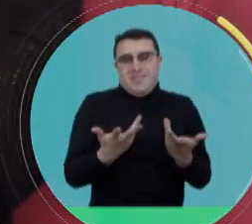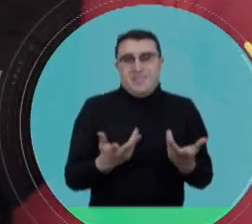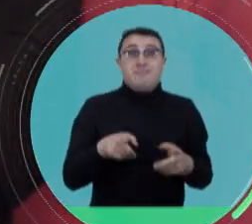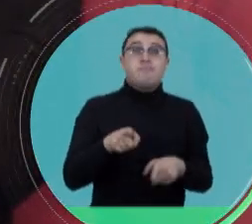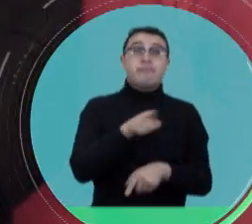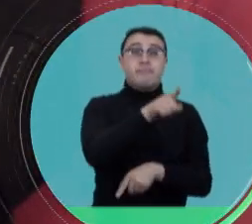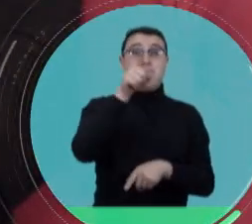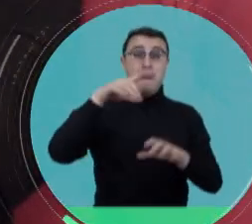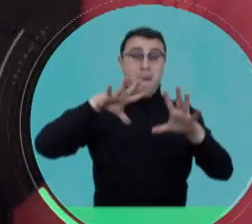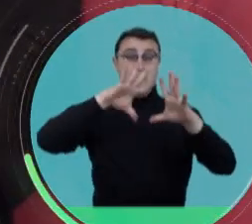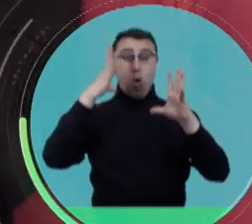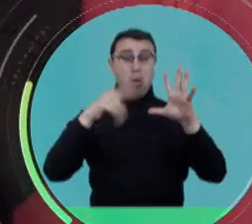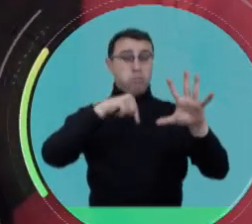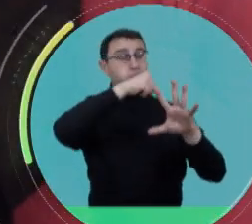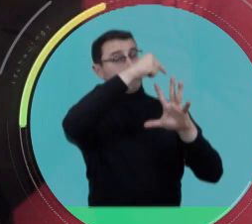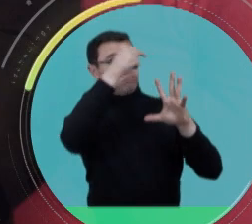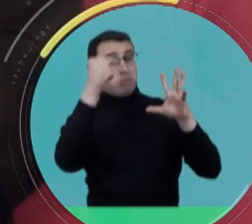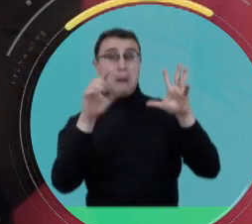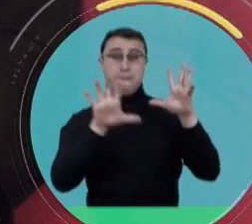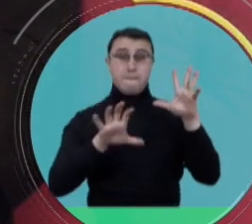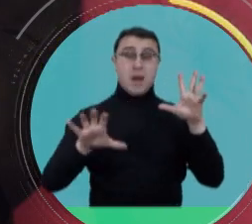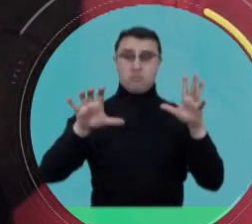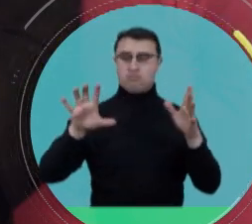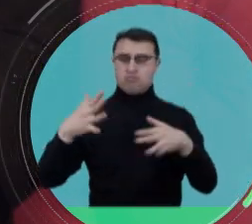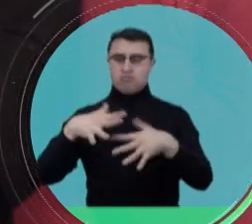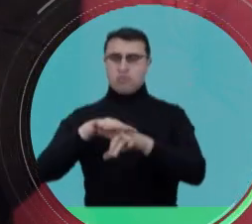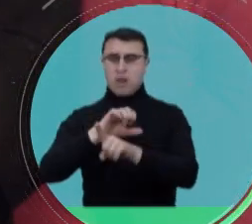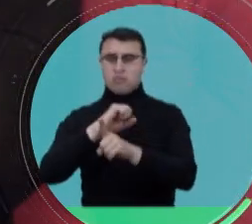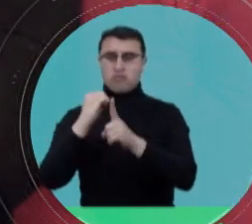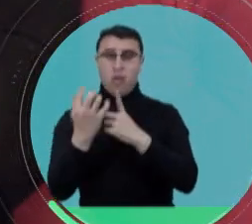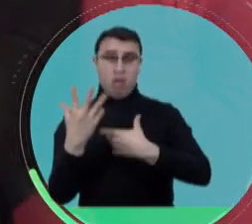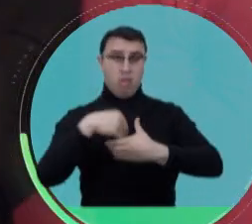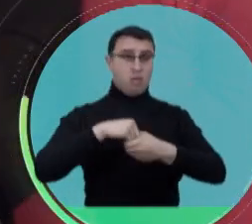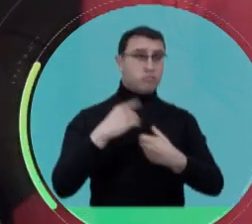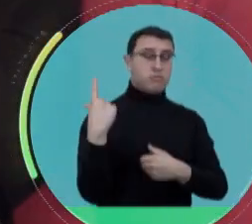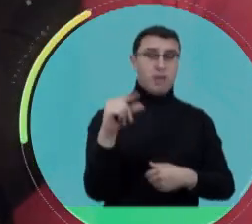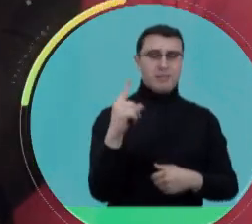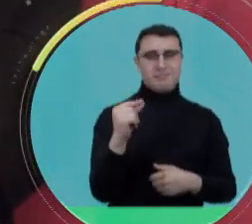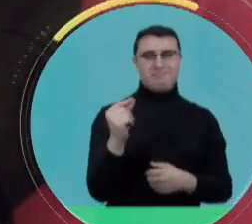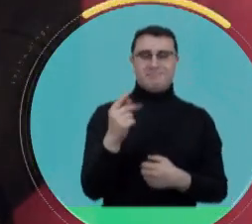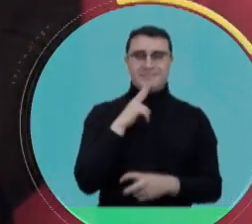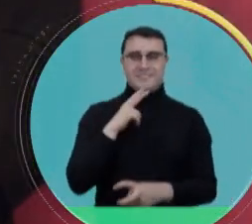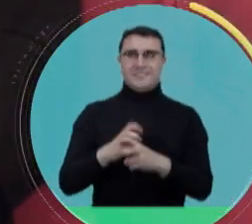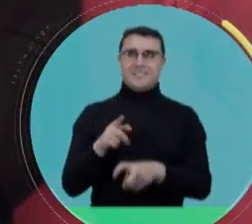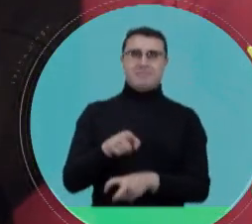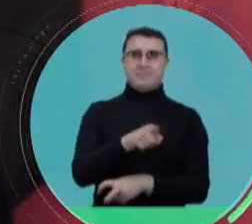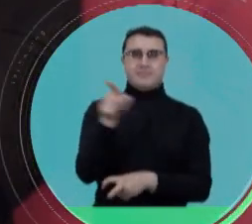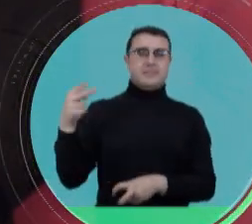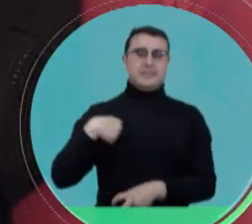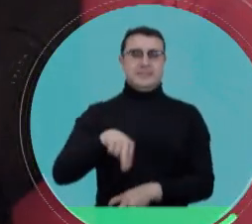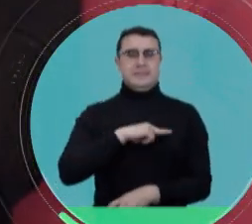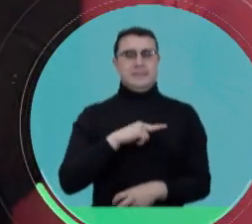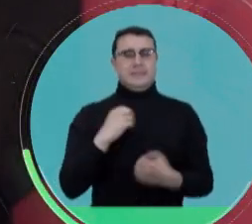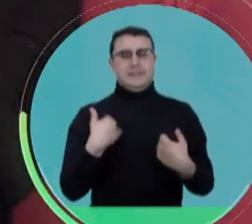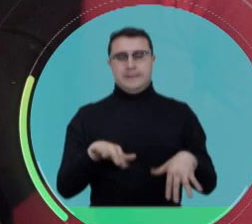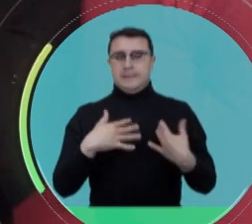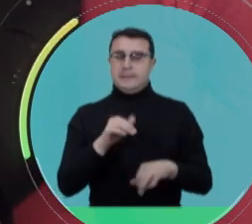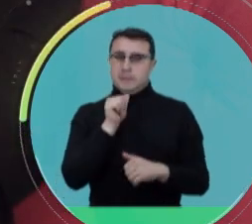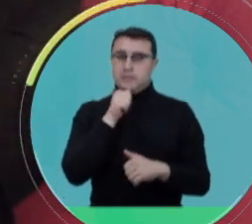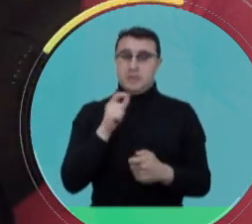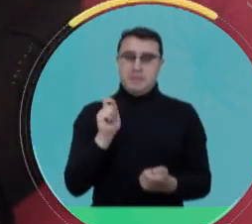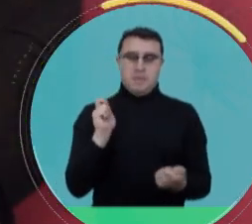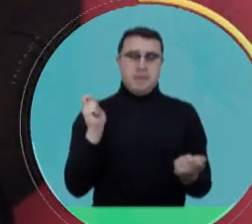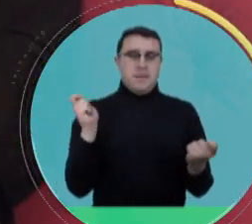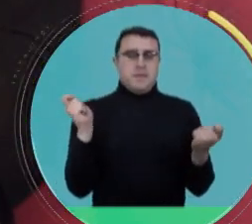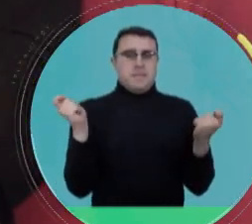eh todavía los países muchos países del mundo no están preparados para las redes sociales para la digitalización Entonces